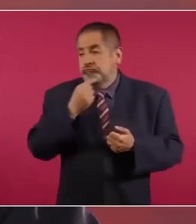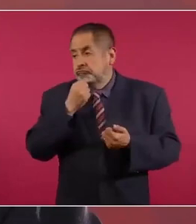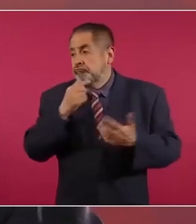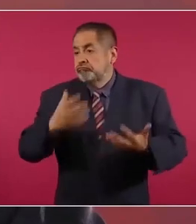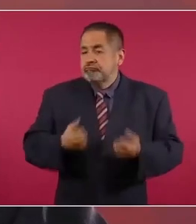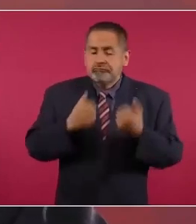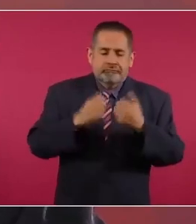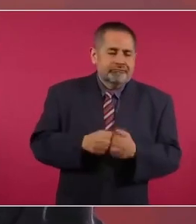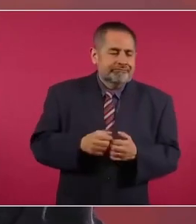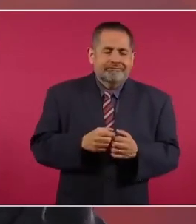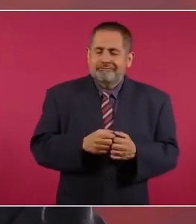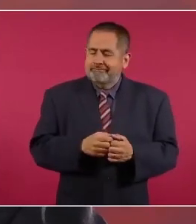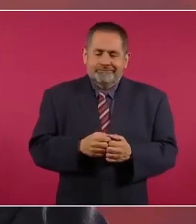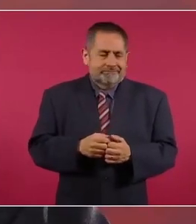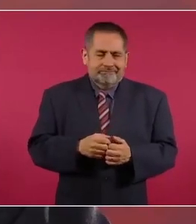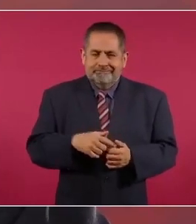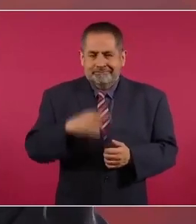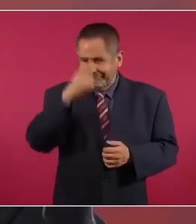Televisa.